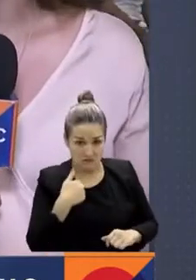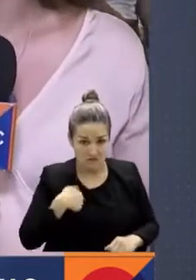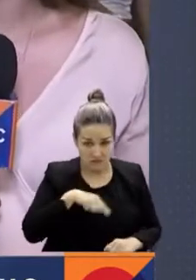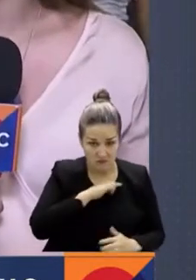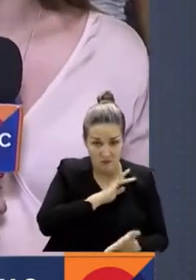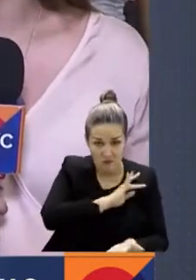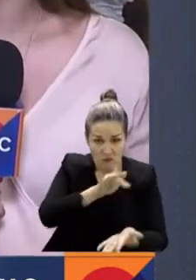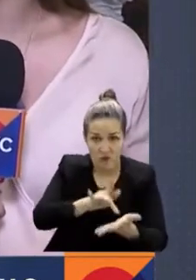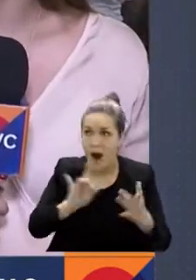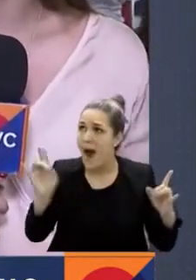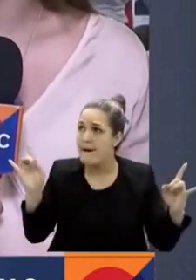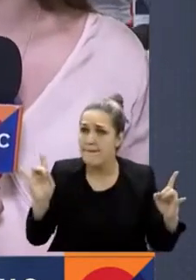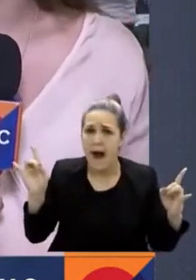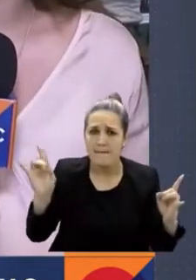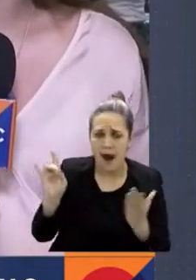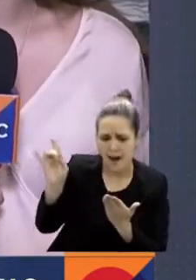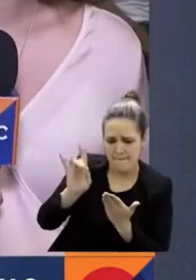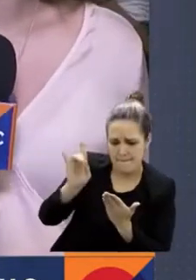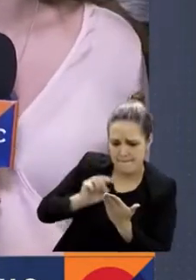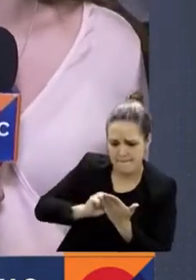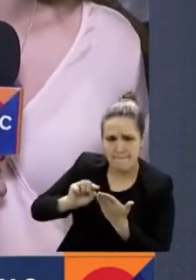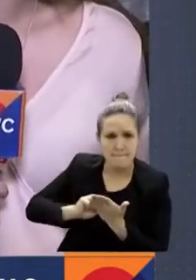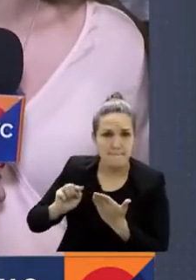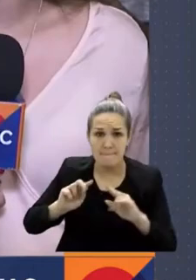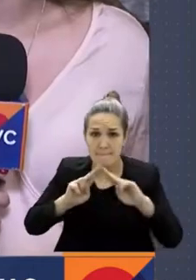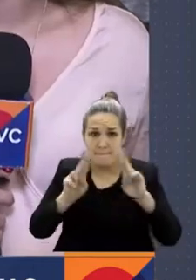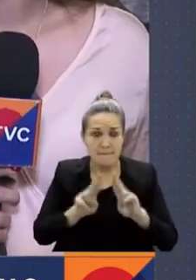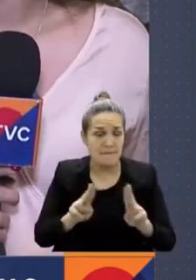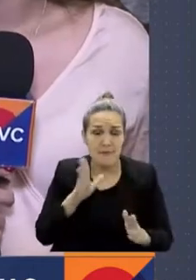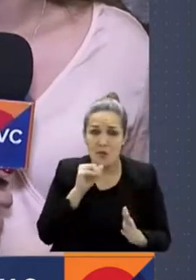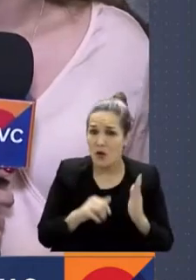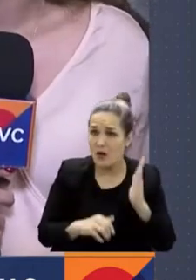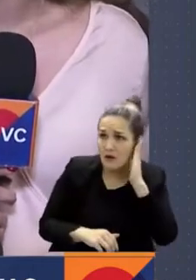cómo en esa zona del país ni siquiera tienen señal de celular.